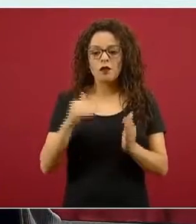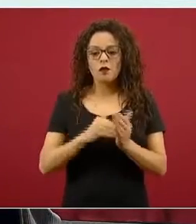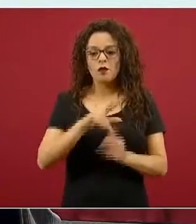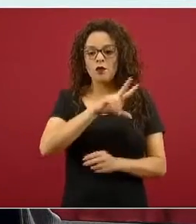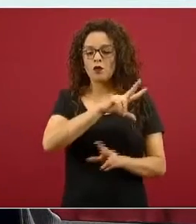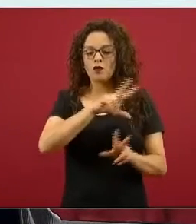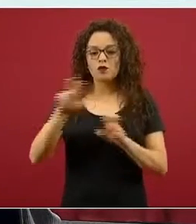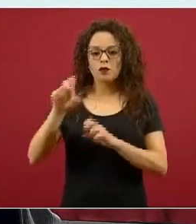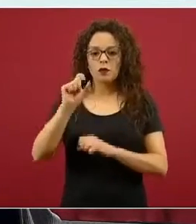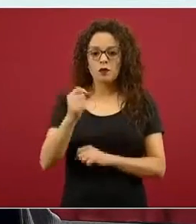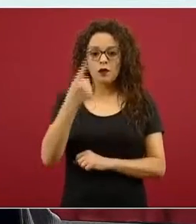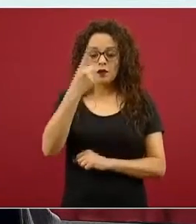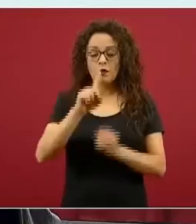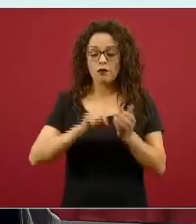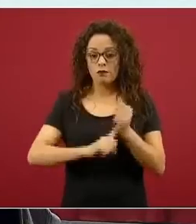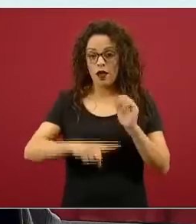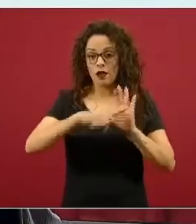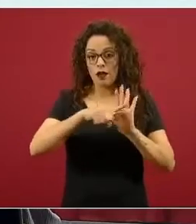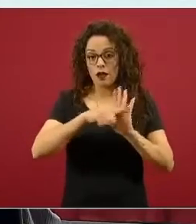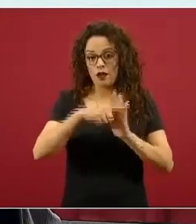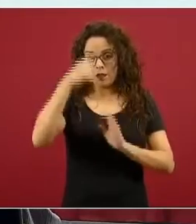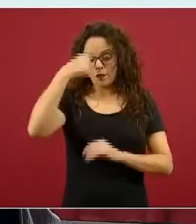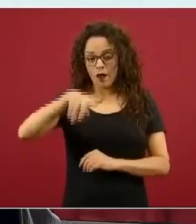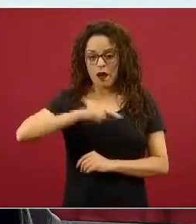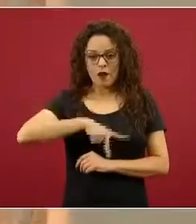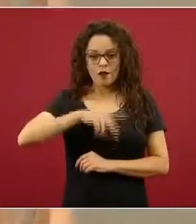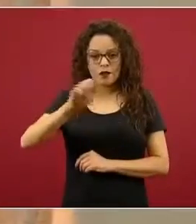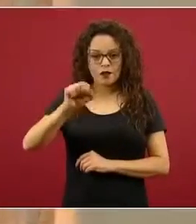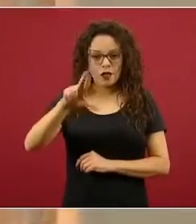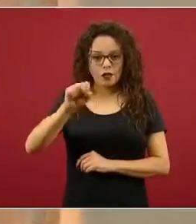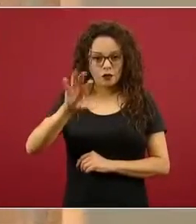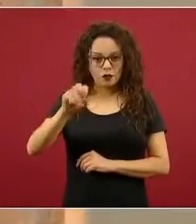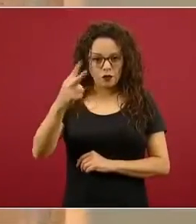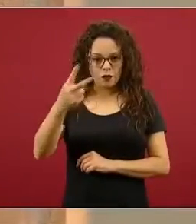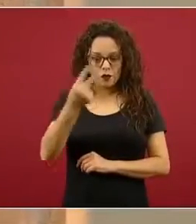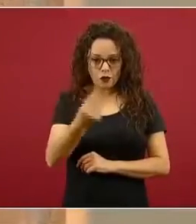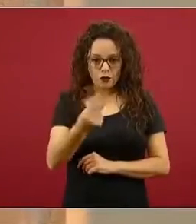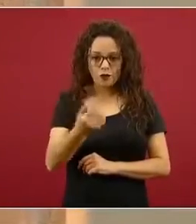1.019.821 que resultaron negativos para el virus SARS-CoV-2 y